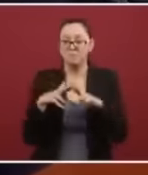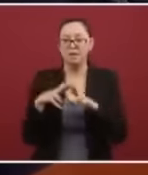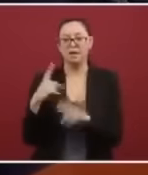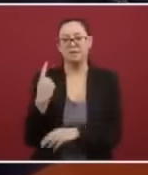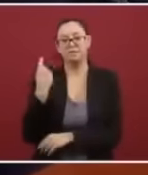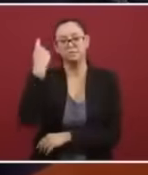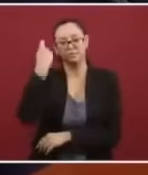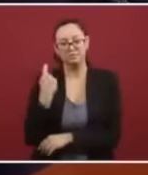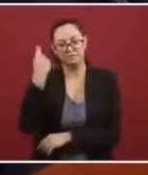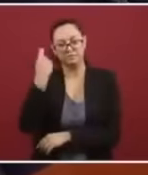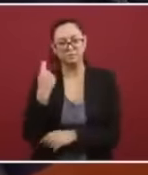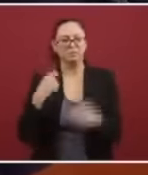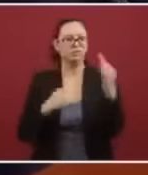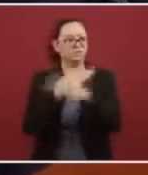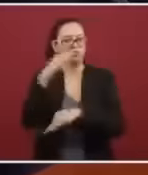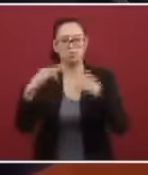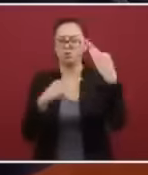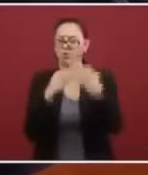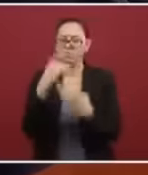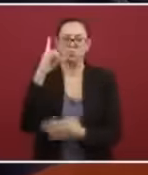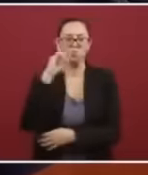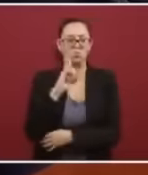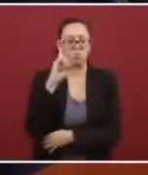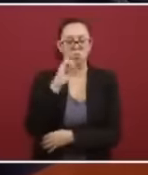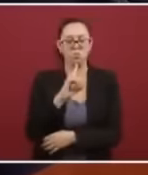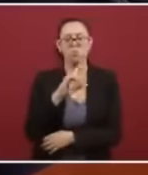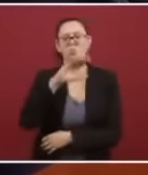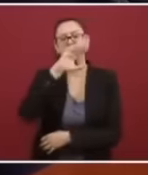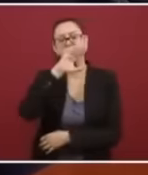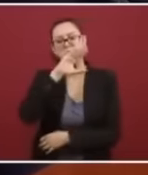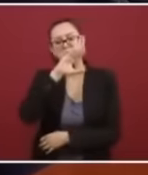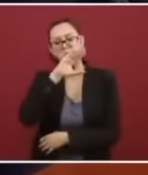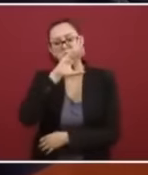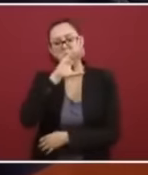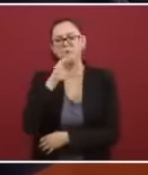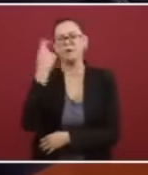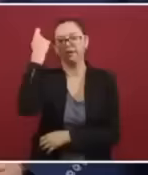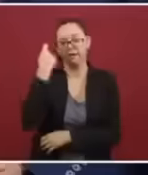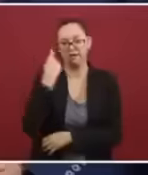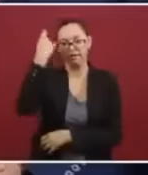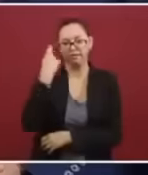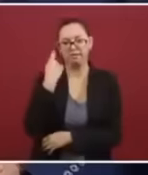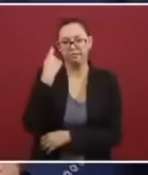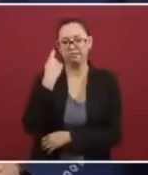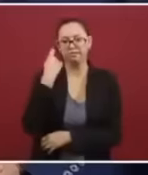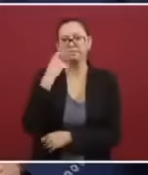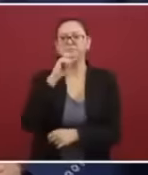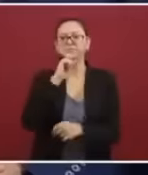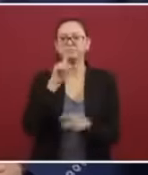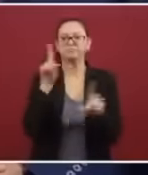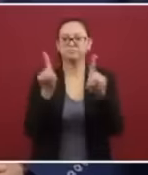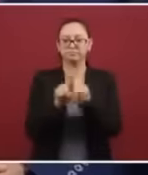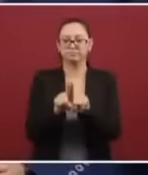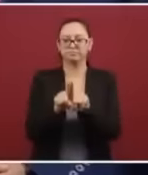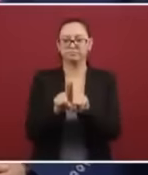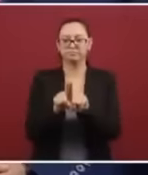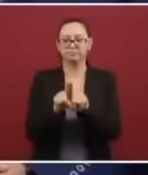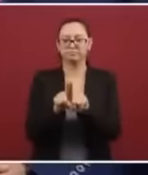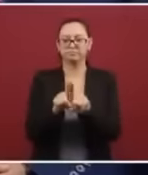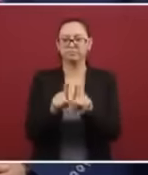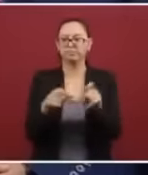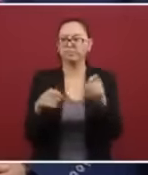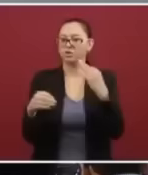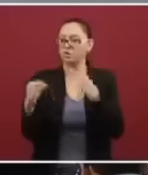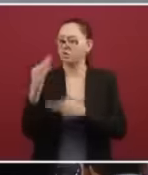jubiladas y a todos los empleados, madres jubiladas, y también a todas